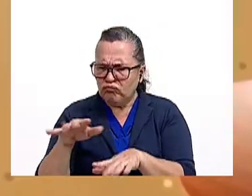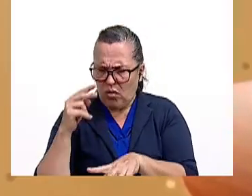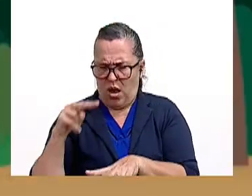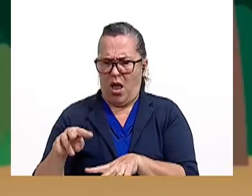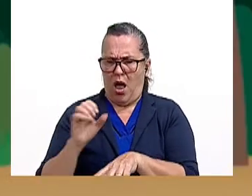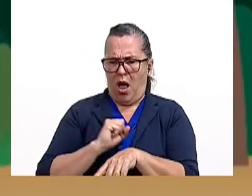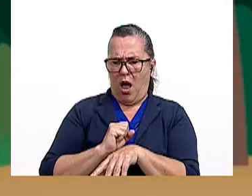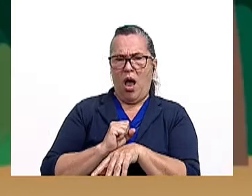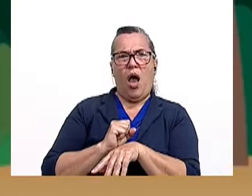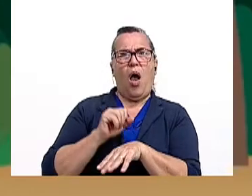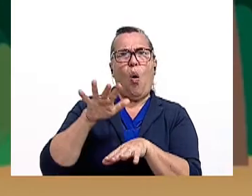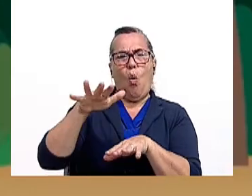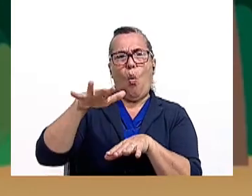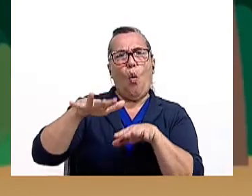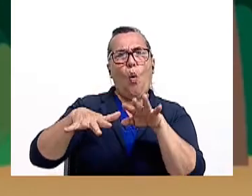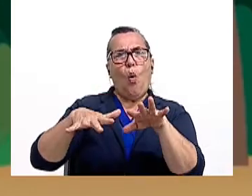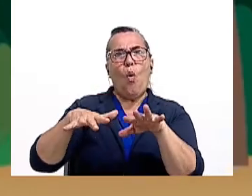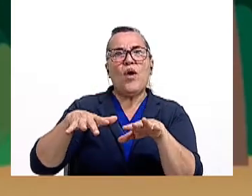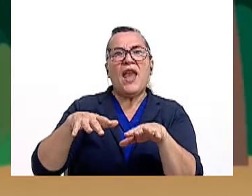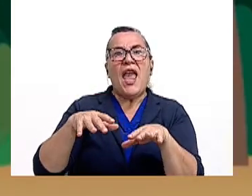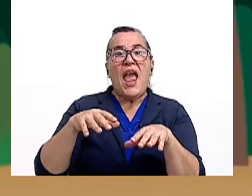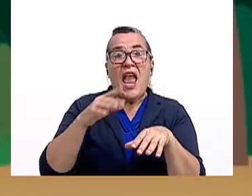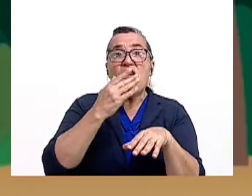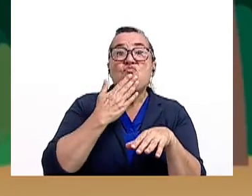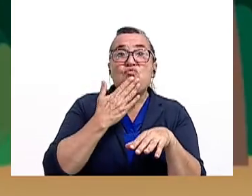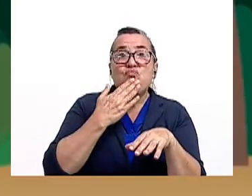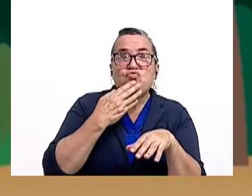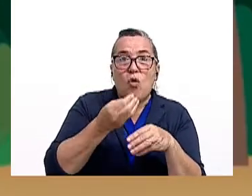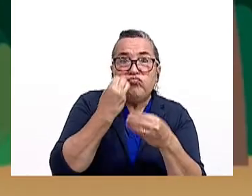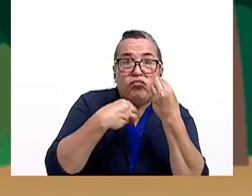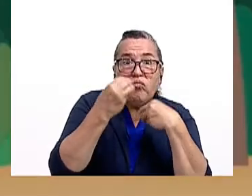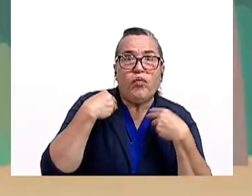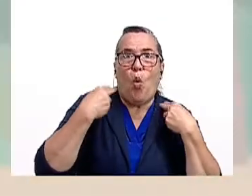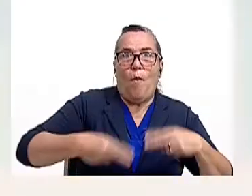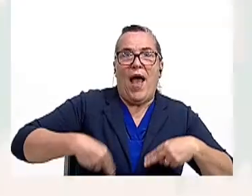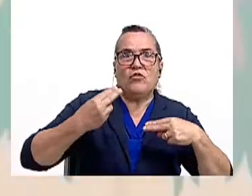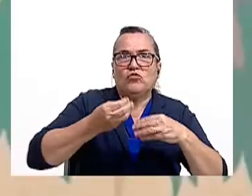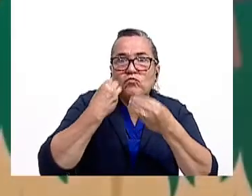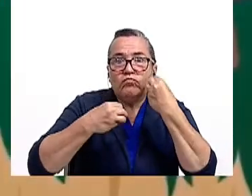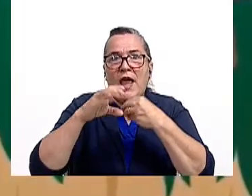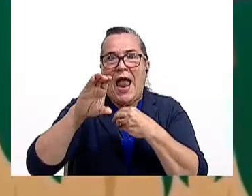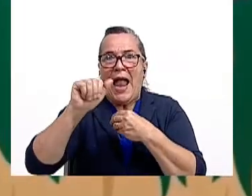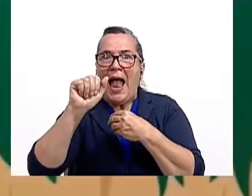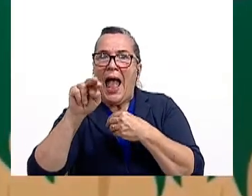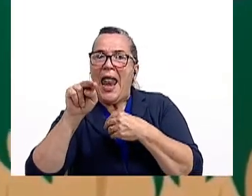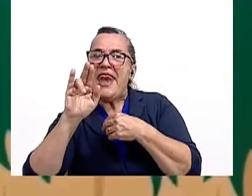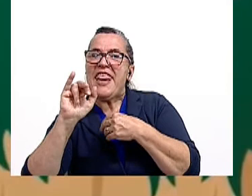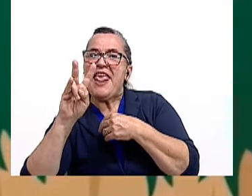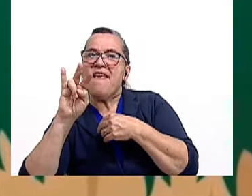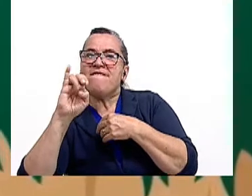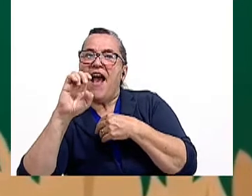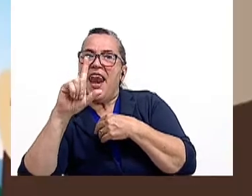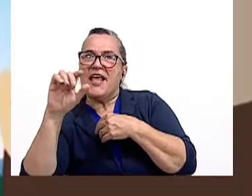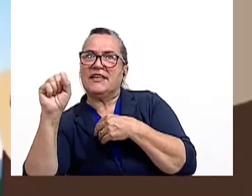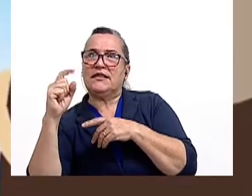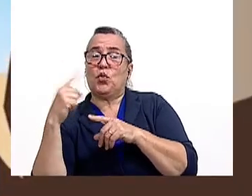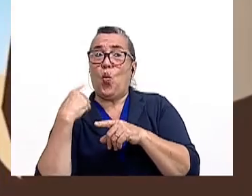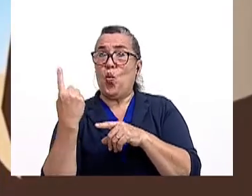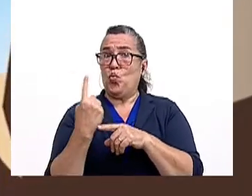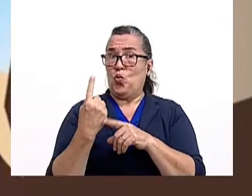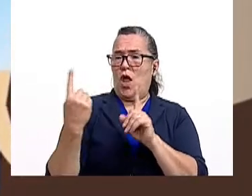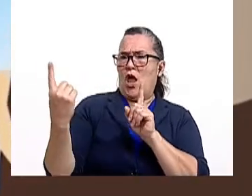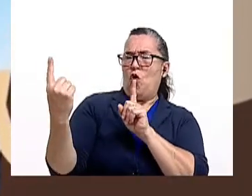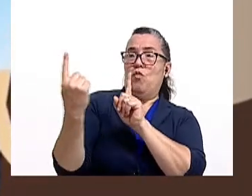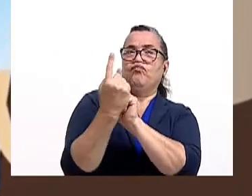resultan ser de caníbales. En una de estas expediciones se topa con estos caníbales que tienen